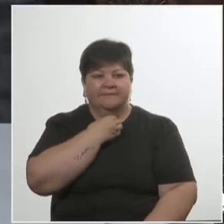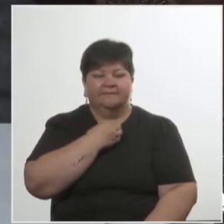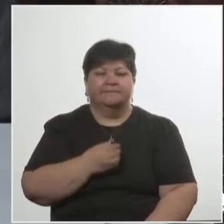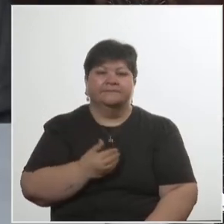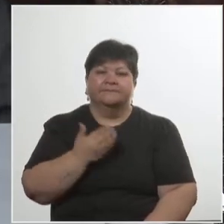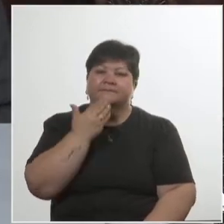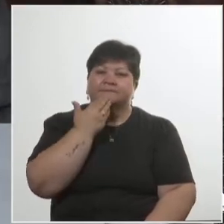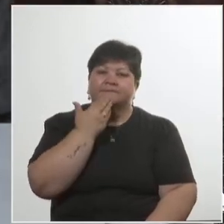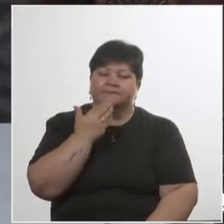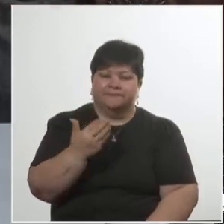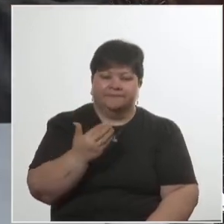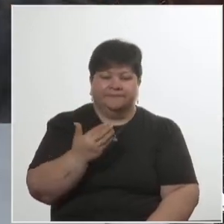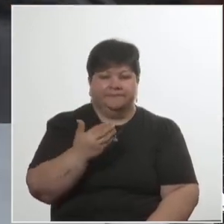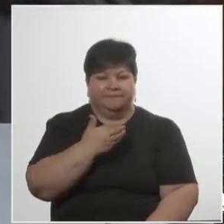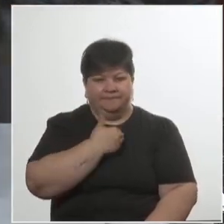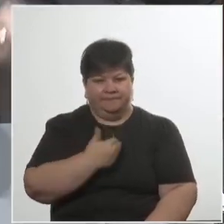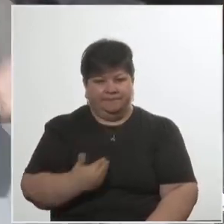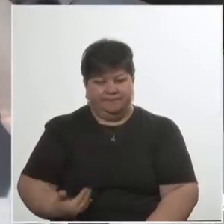Gracias presidenta